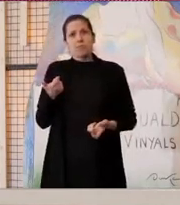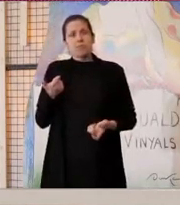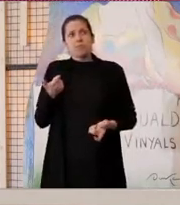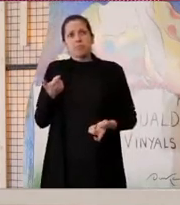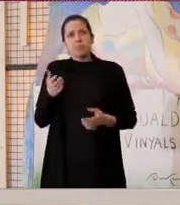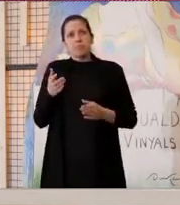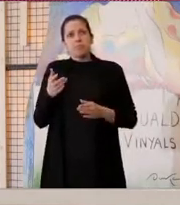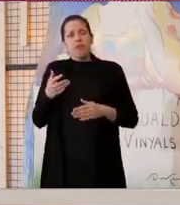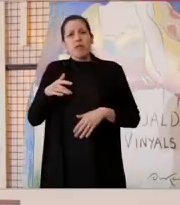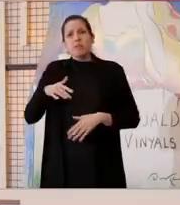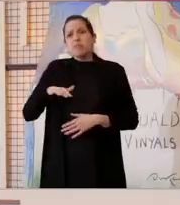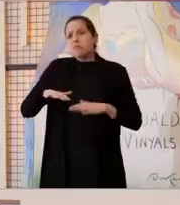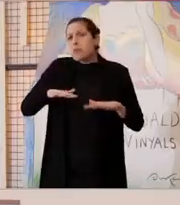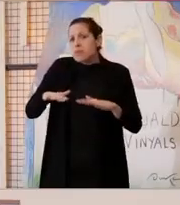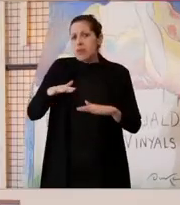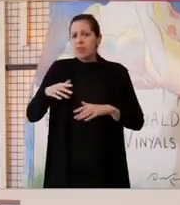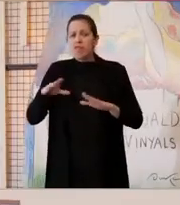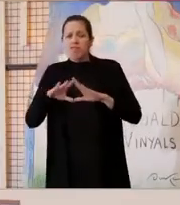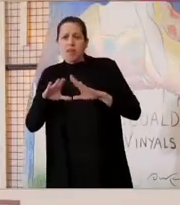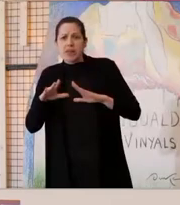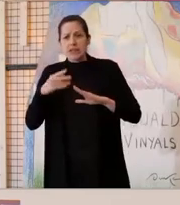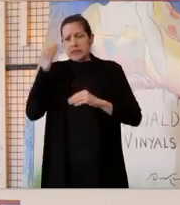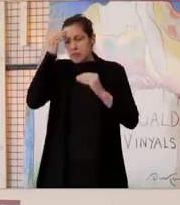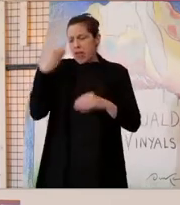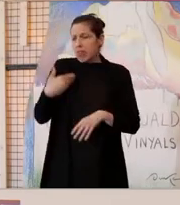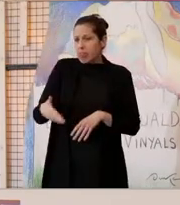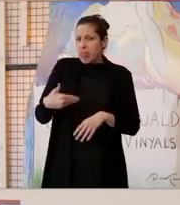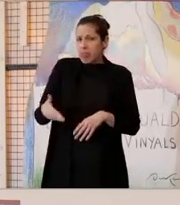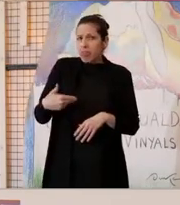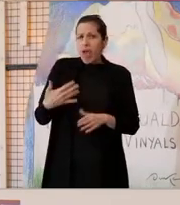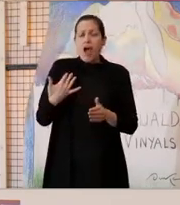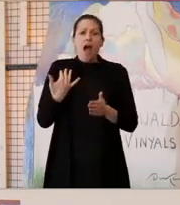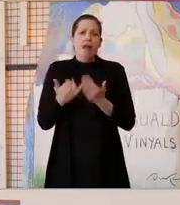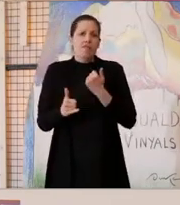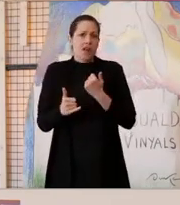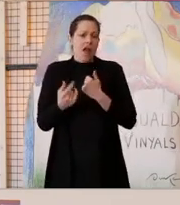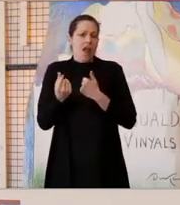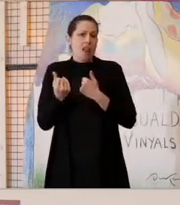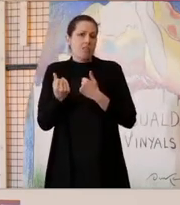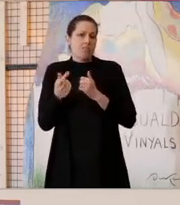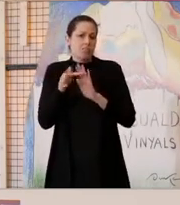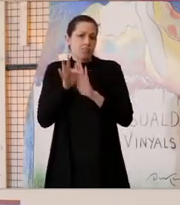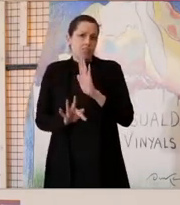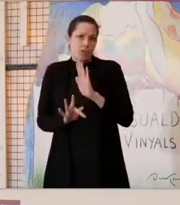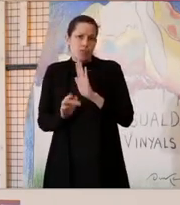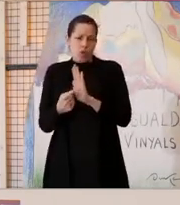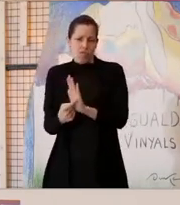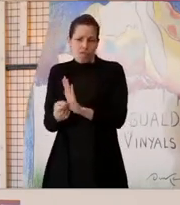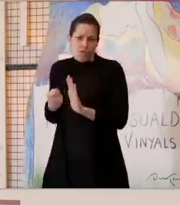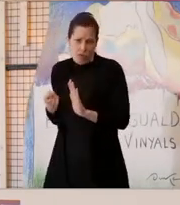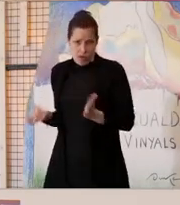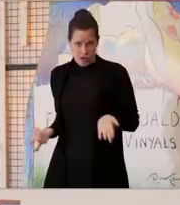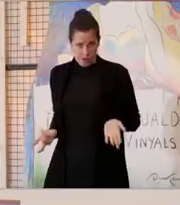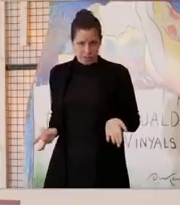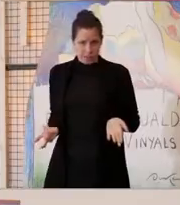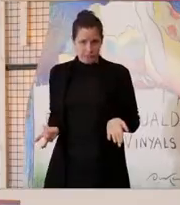dificultades para seguir con con la lucha por lo tanto yo tengo claro por qué estamos menos por